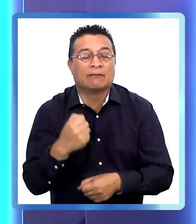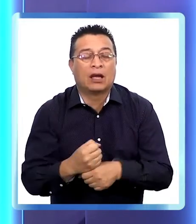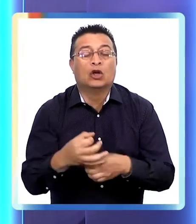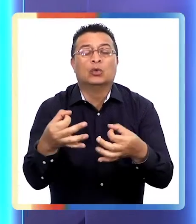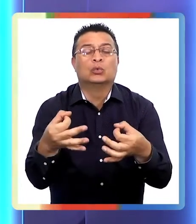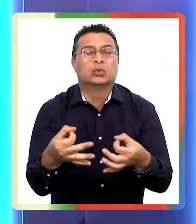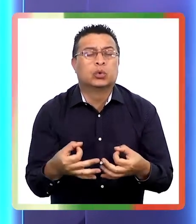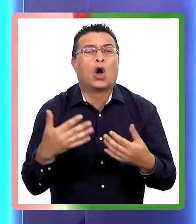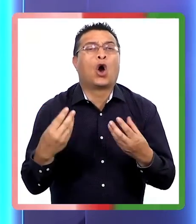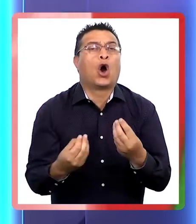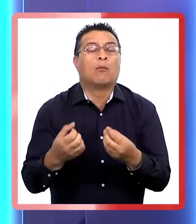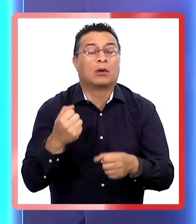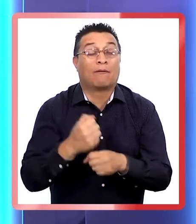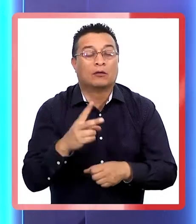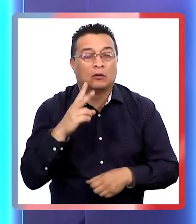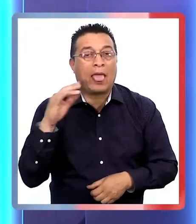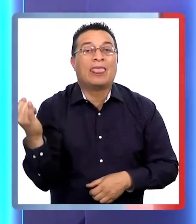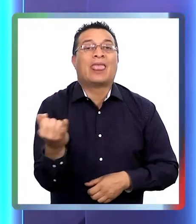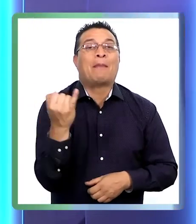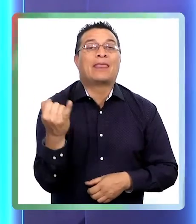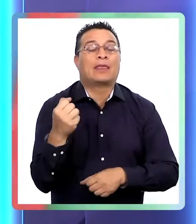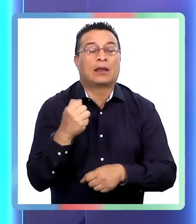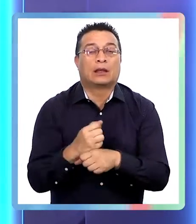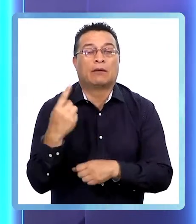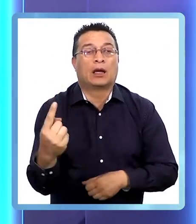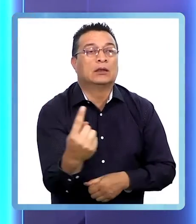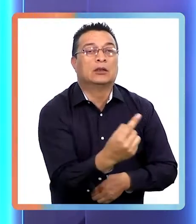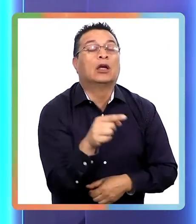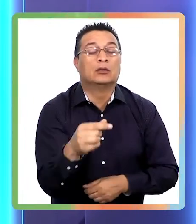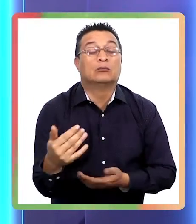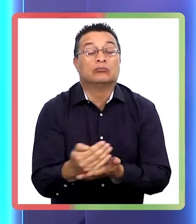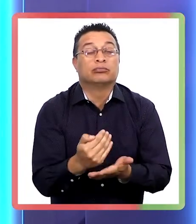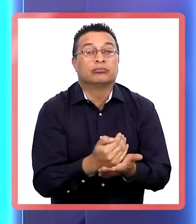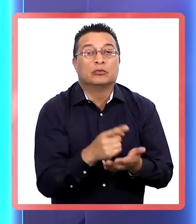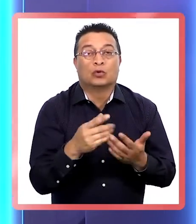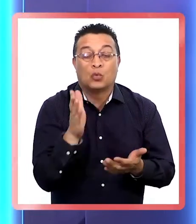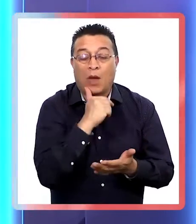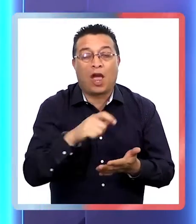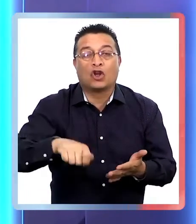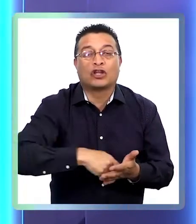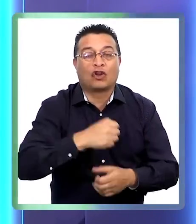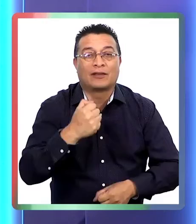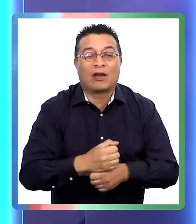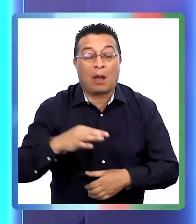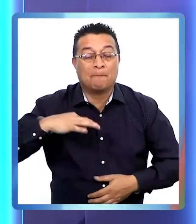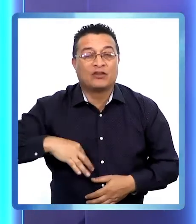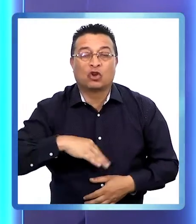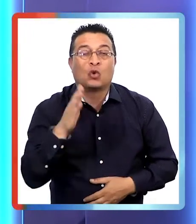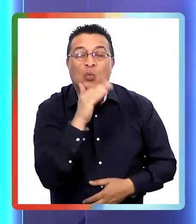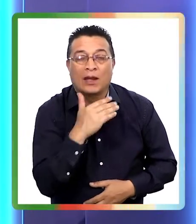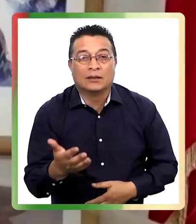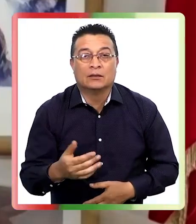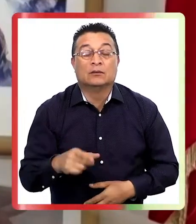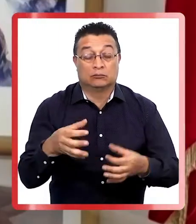cuál es el cálculo que se hace, y esto es muy importante, del empleo informal, de aquellas personas que se las arreglan como pueden para obtener recursos, pero no tienen un contrato de trabajo, no tienen previsión,